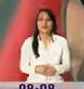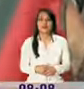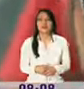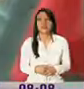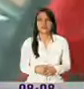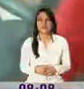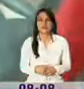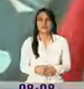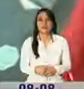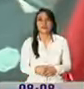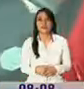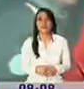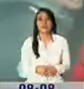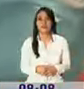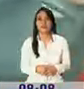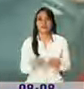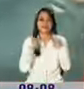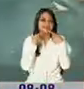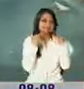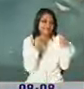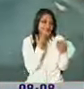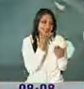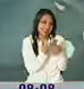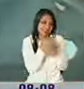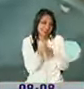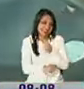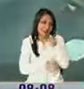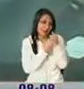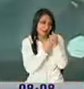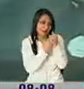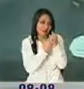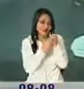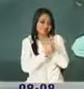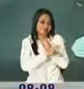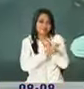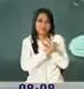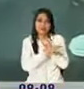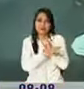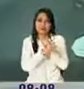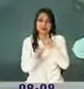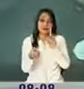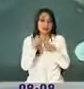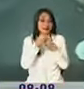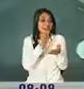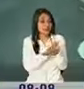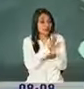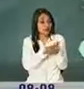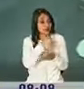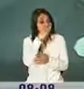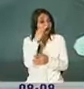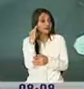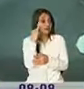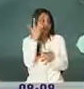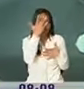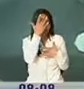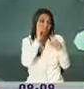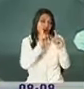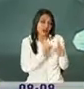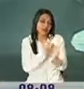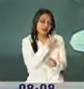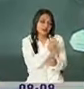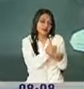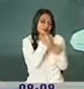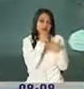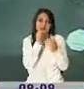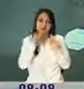Un mensaje tal vez, Wilson. Bueno, agradecerte por sumarte en esta campaña. Tenemos la primera Escuela Granja para los niños con cáncer, pues, y contamos con tu ayuda